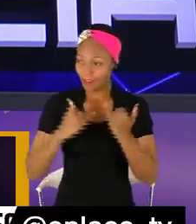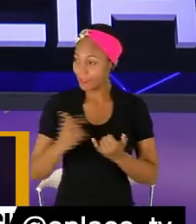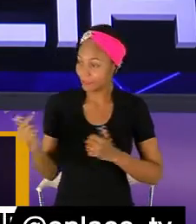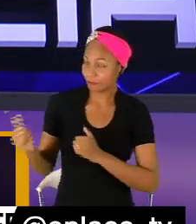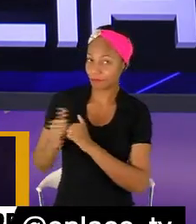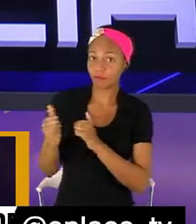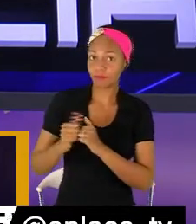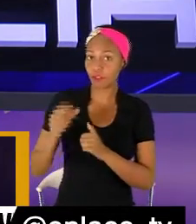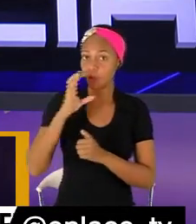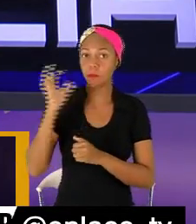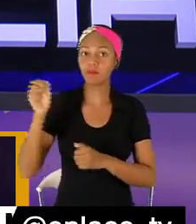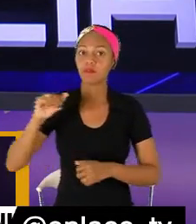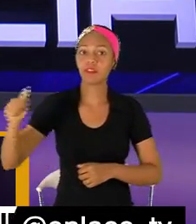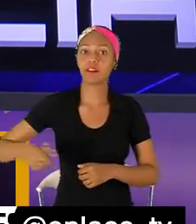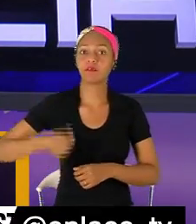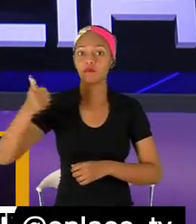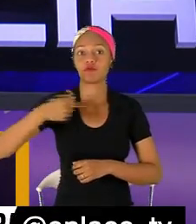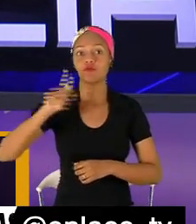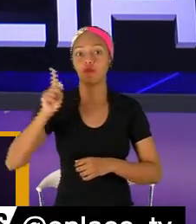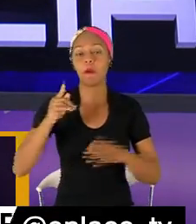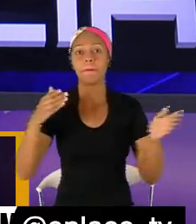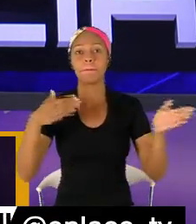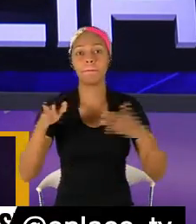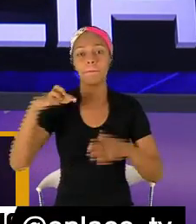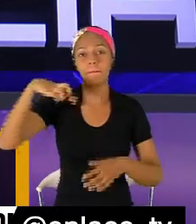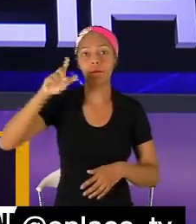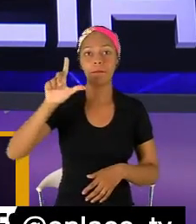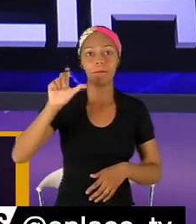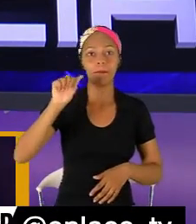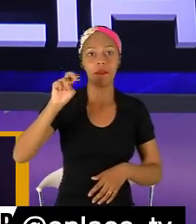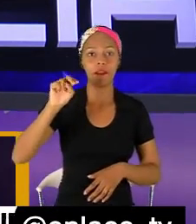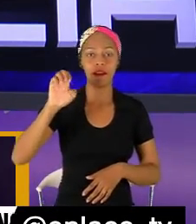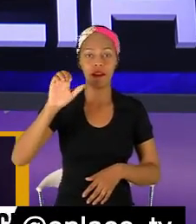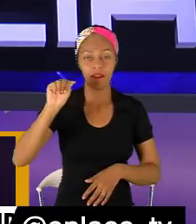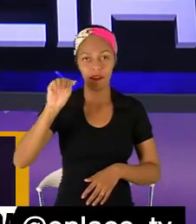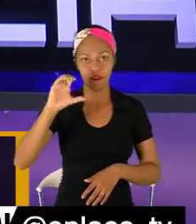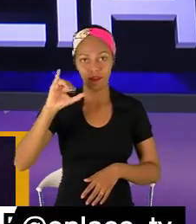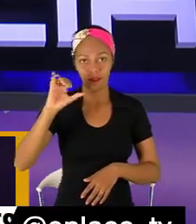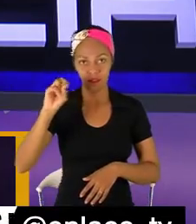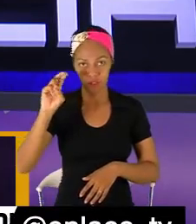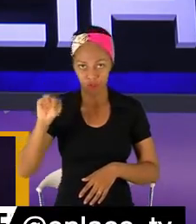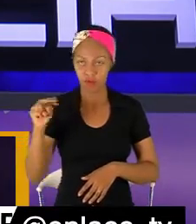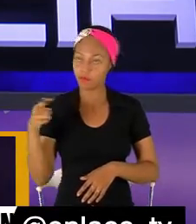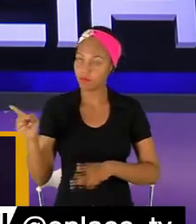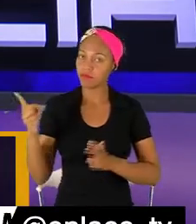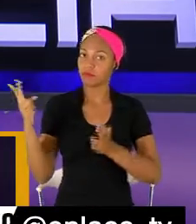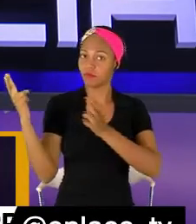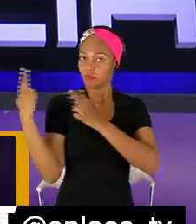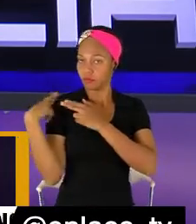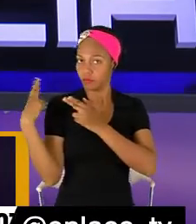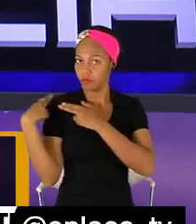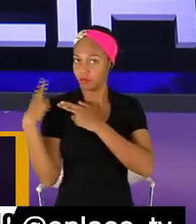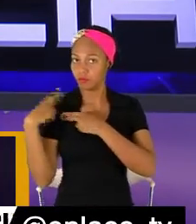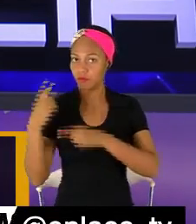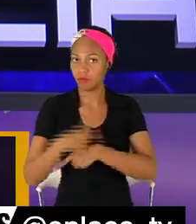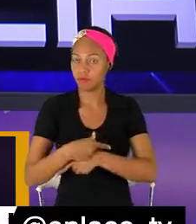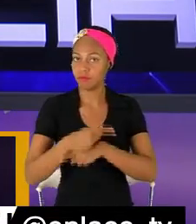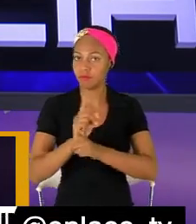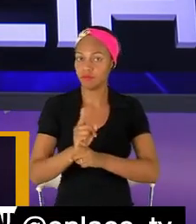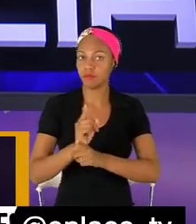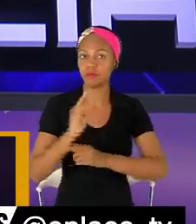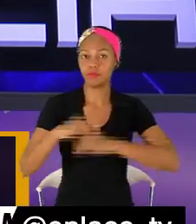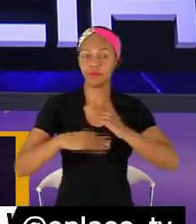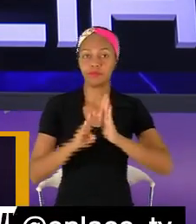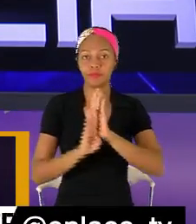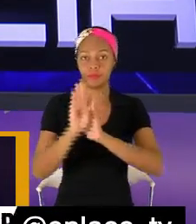encuentra el jefe de la Oficina de Planeación Municipal, quien también hace parte responsable de esta ejecución del plan de desarrollo y,